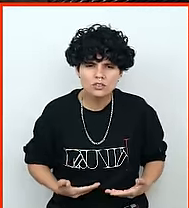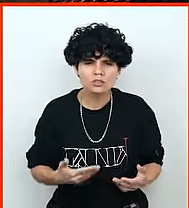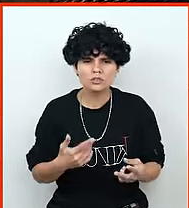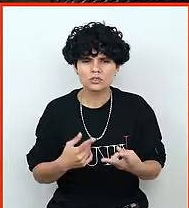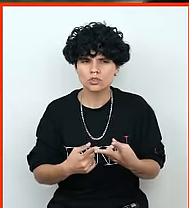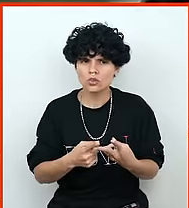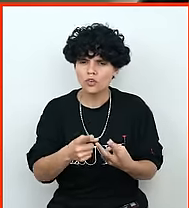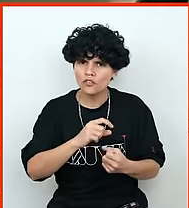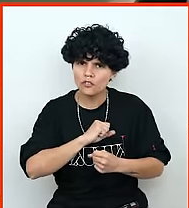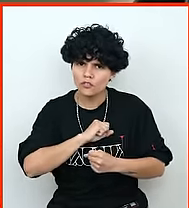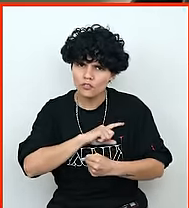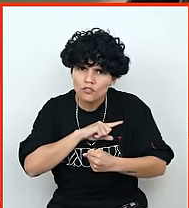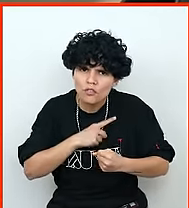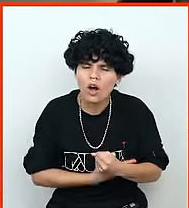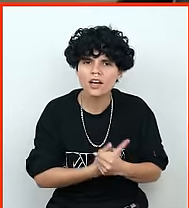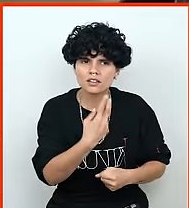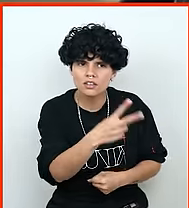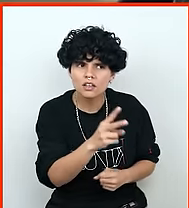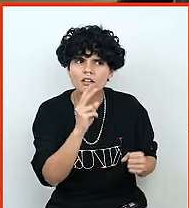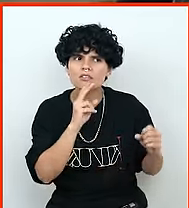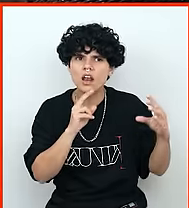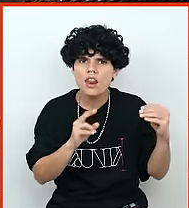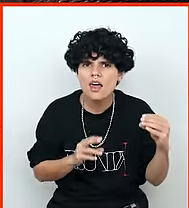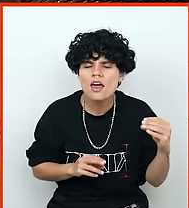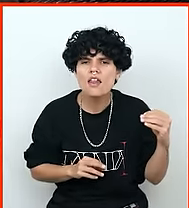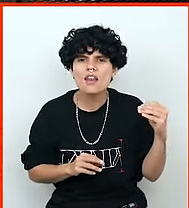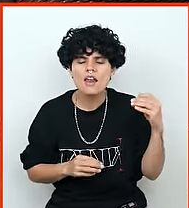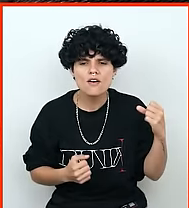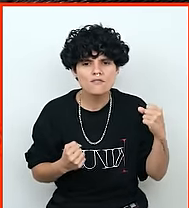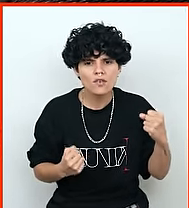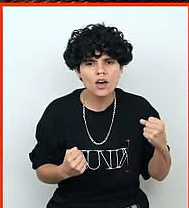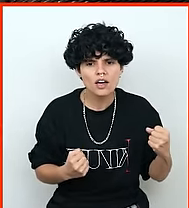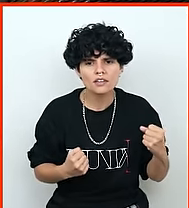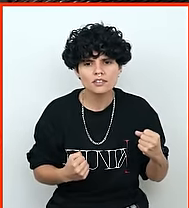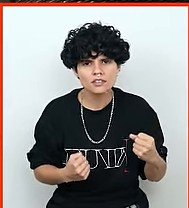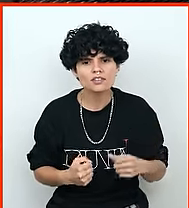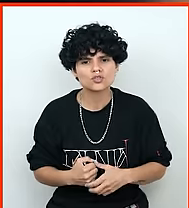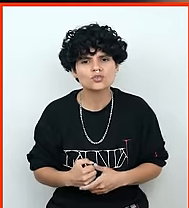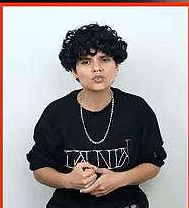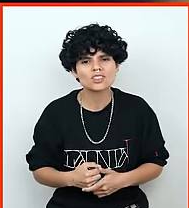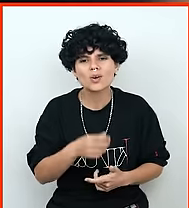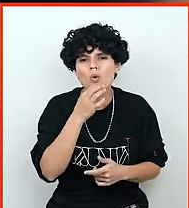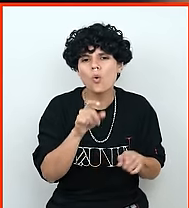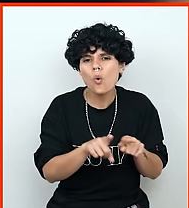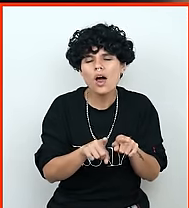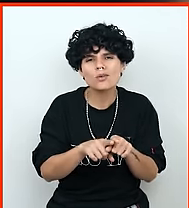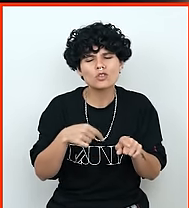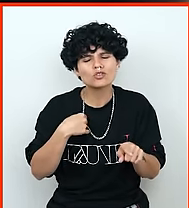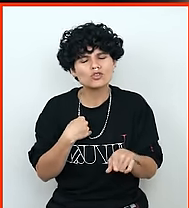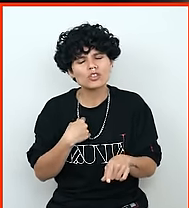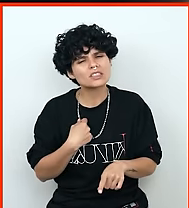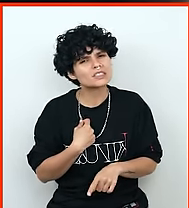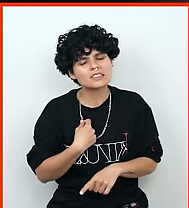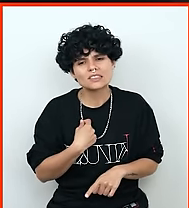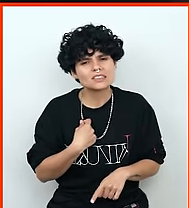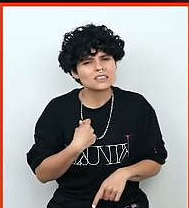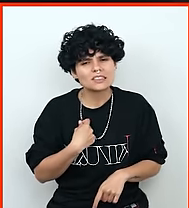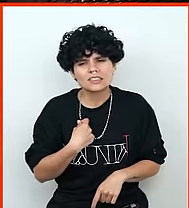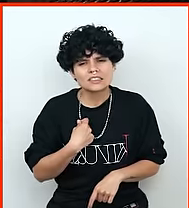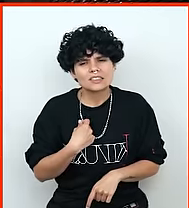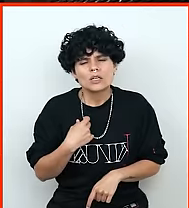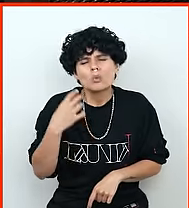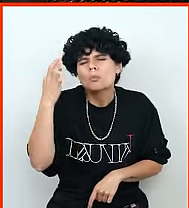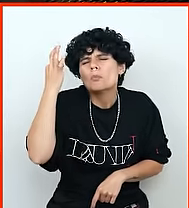en lo, igual lo potente que te dijo, pues. Sí, pues. Sí, pues, brigio que alguien te diga, onda, tu letra me salvó de suicidarme, pues,